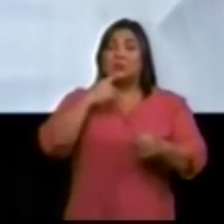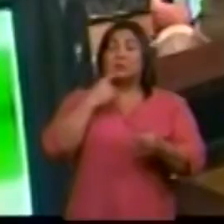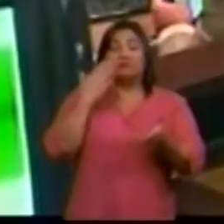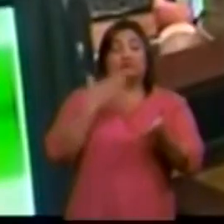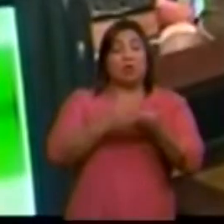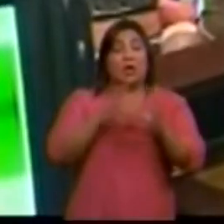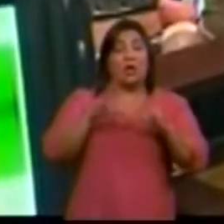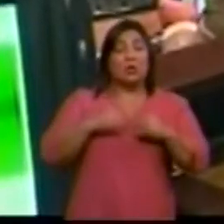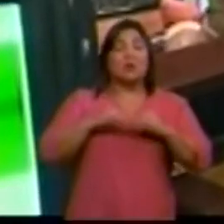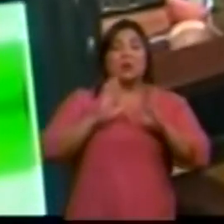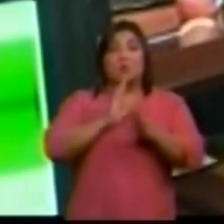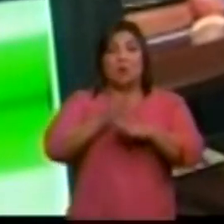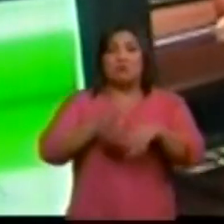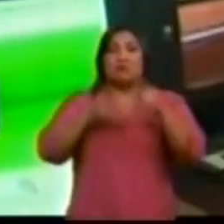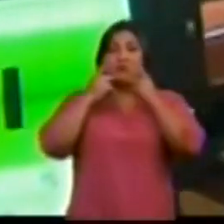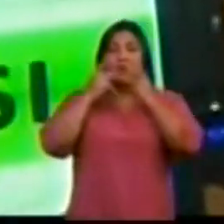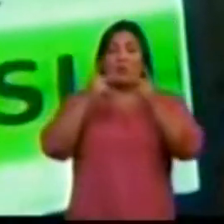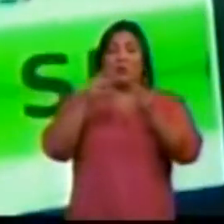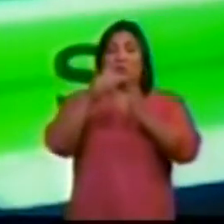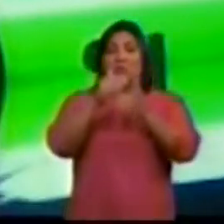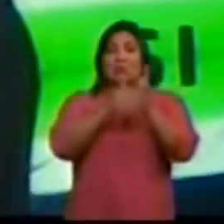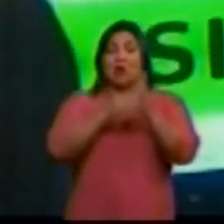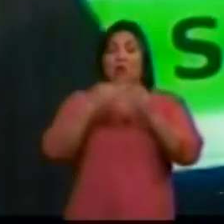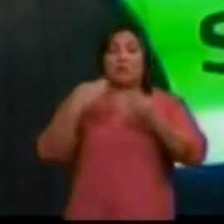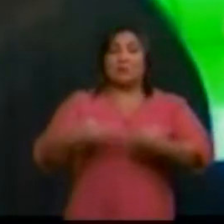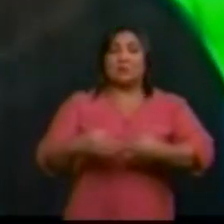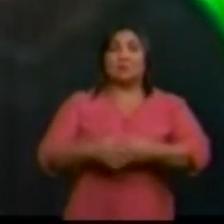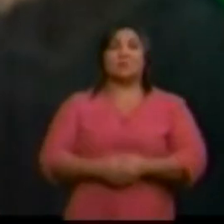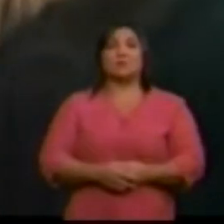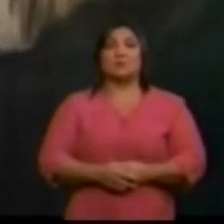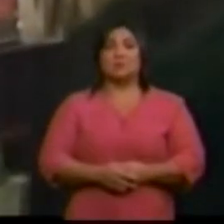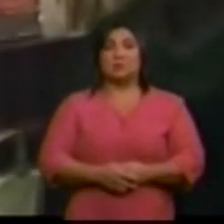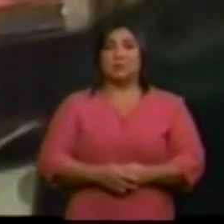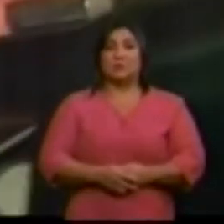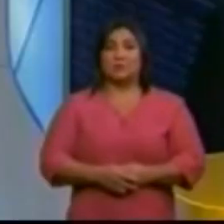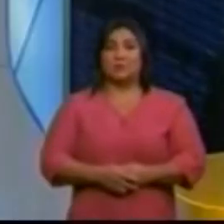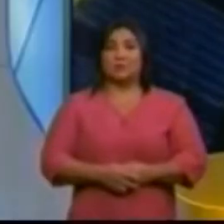objeciones será publicada en el registro oficial. Adriana Bermeo, Noticiero 1.